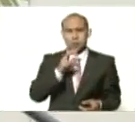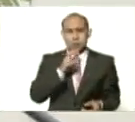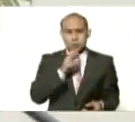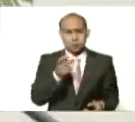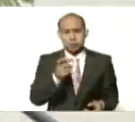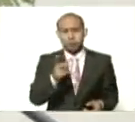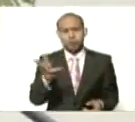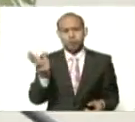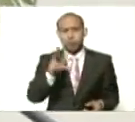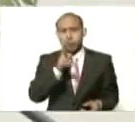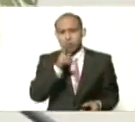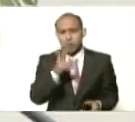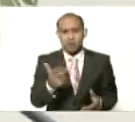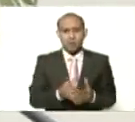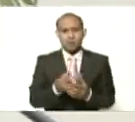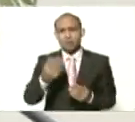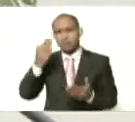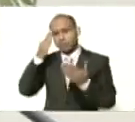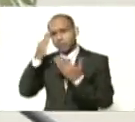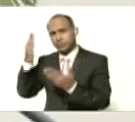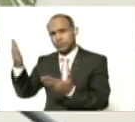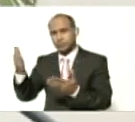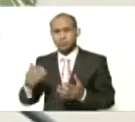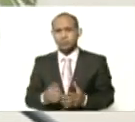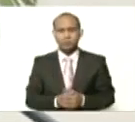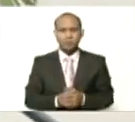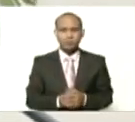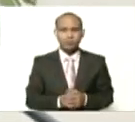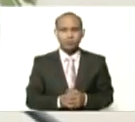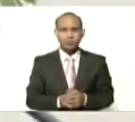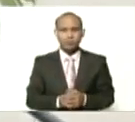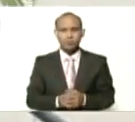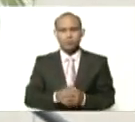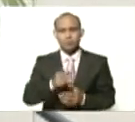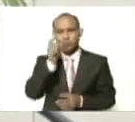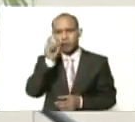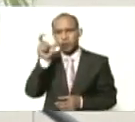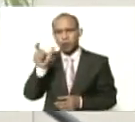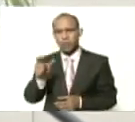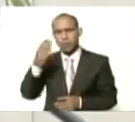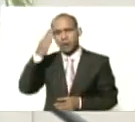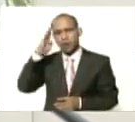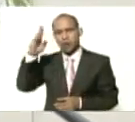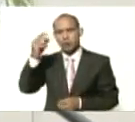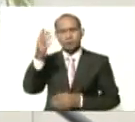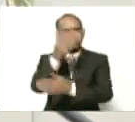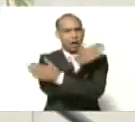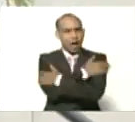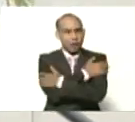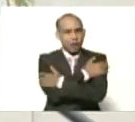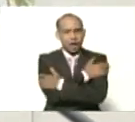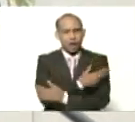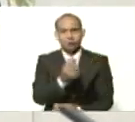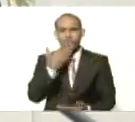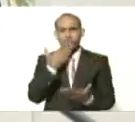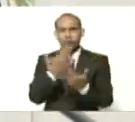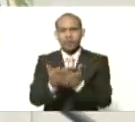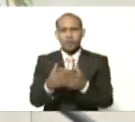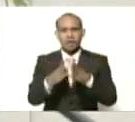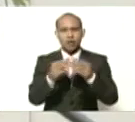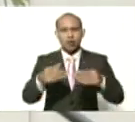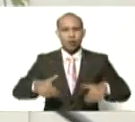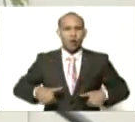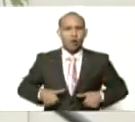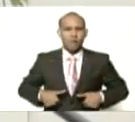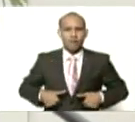quien saludamos, mi homólogo Ricardo Cabrizas, le damos un abrazo y agradecemos todos los